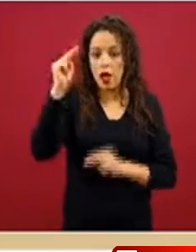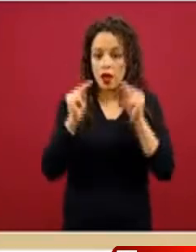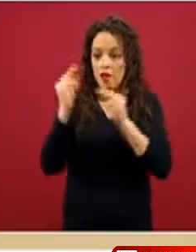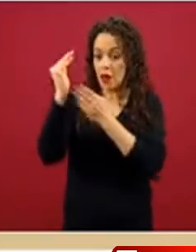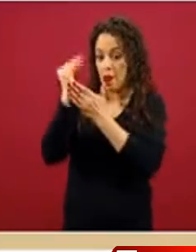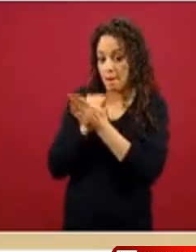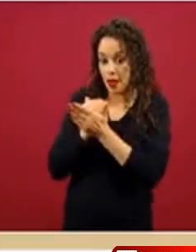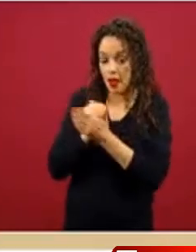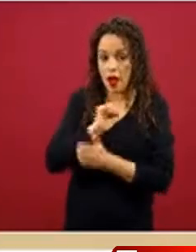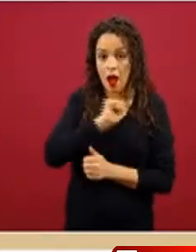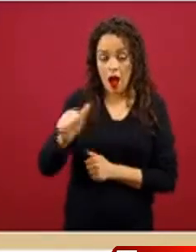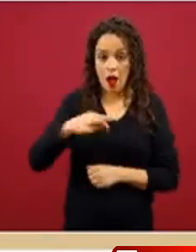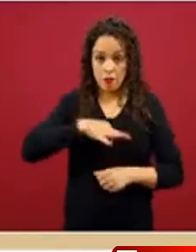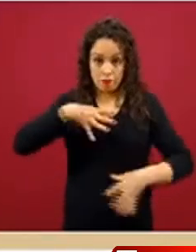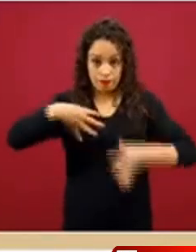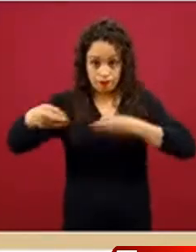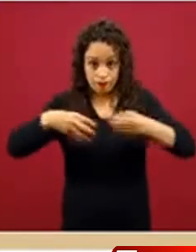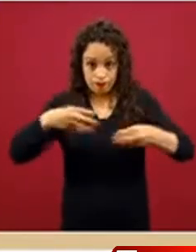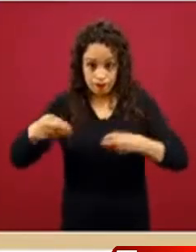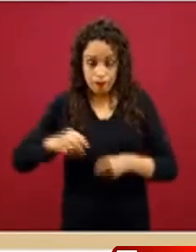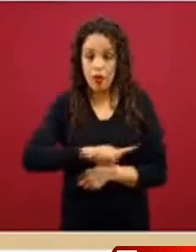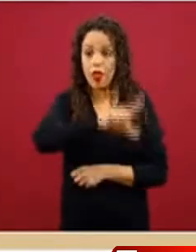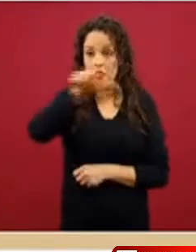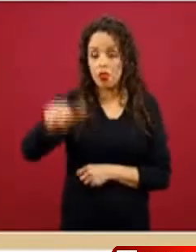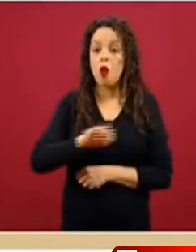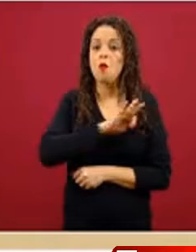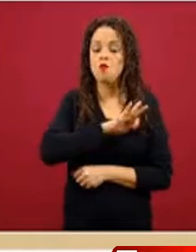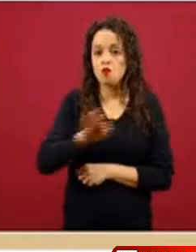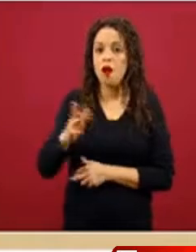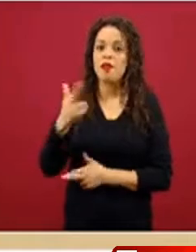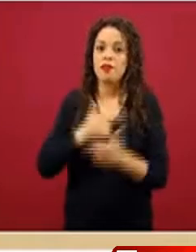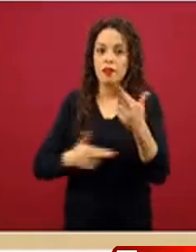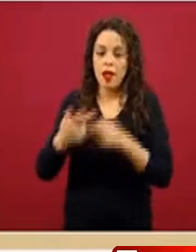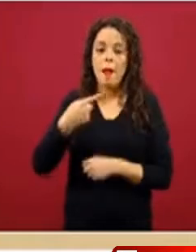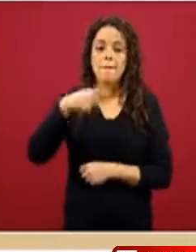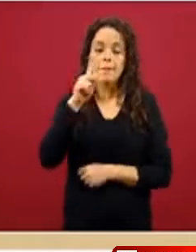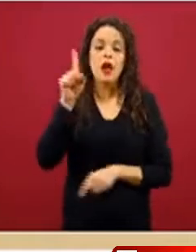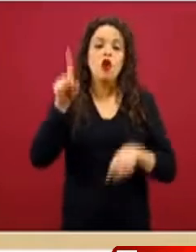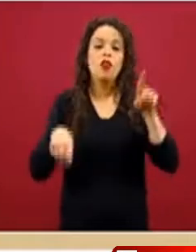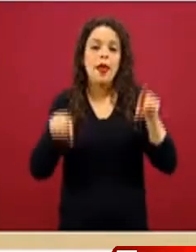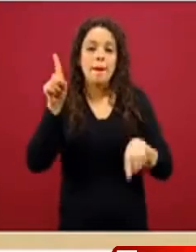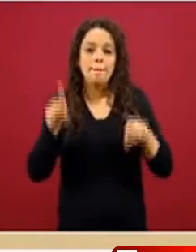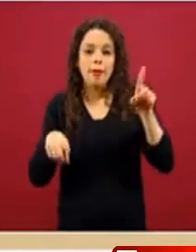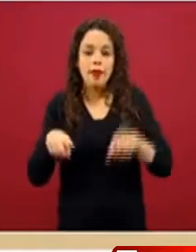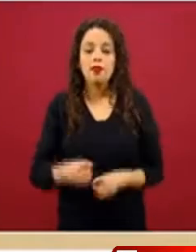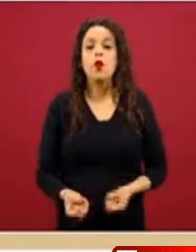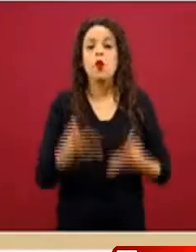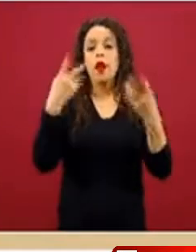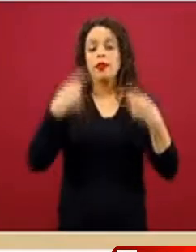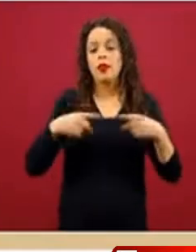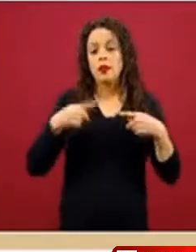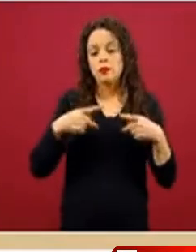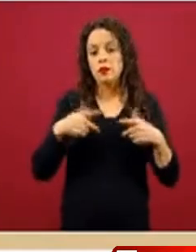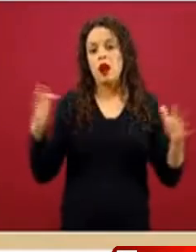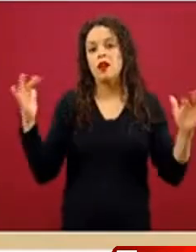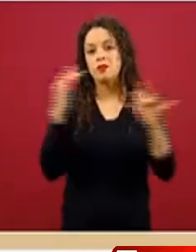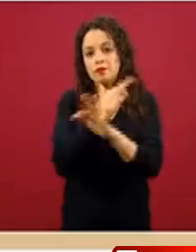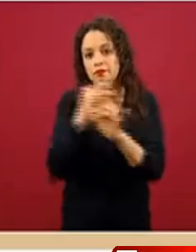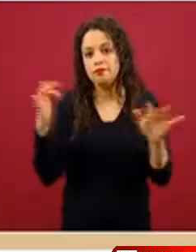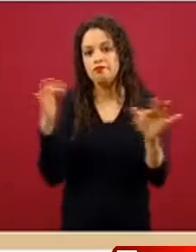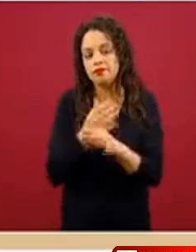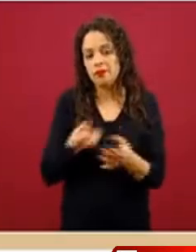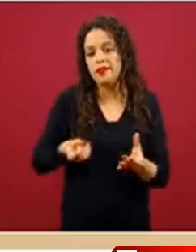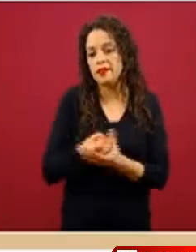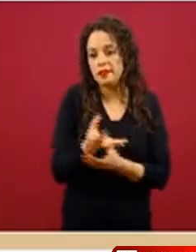riesgo epidémico se puede incrementar dependiendo de la importancia y de la cantidad de gente que las